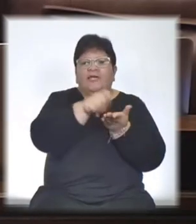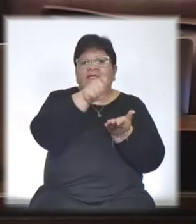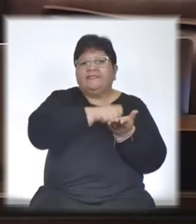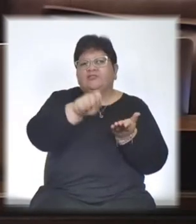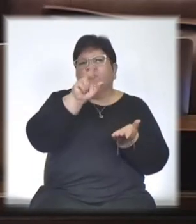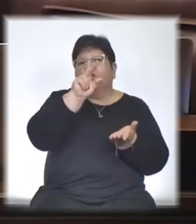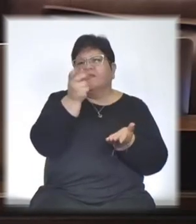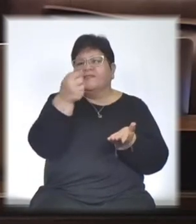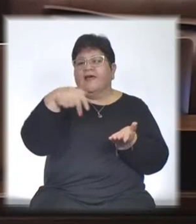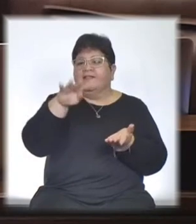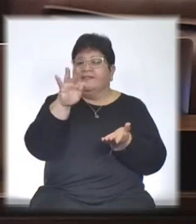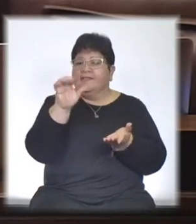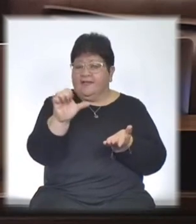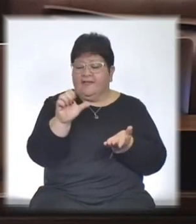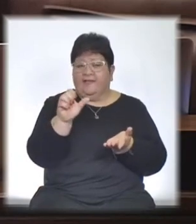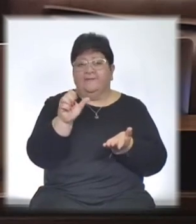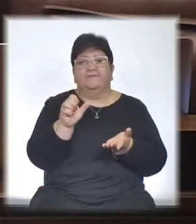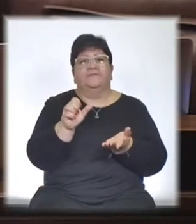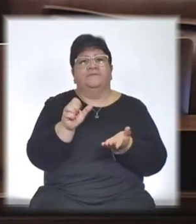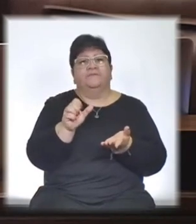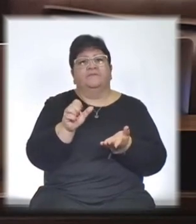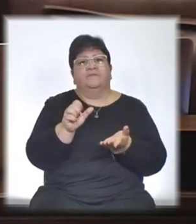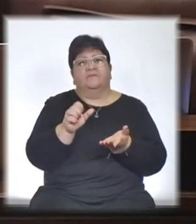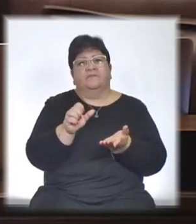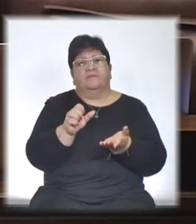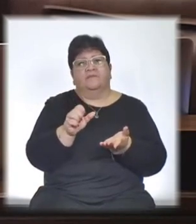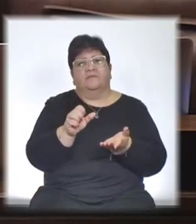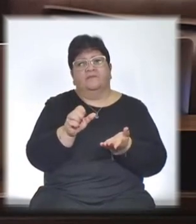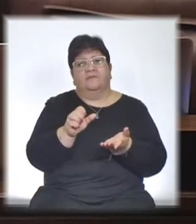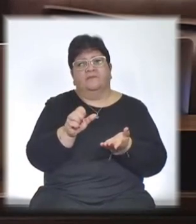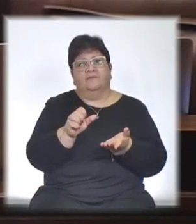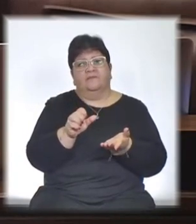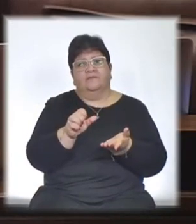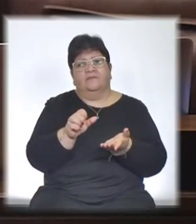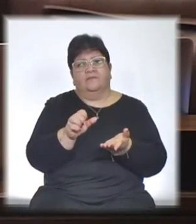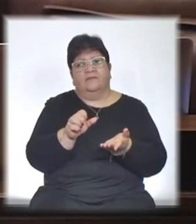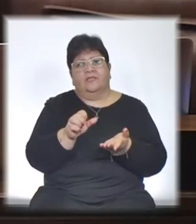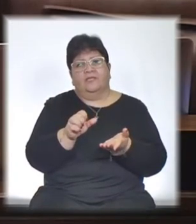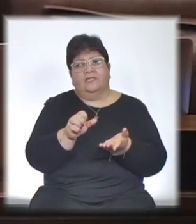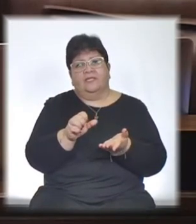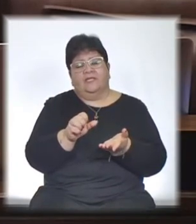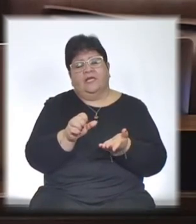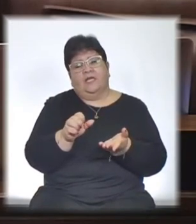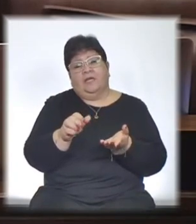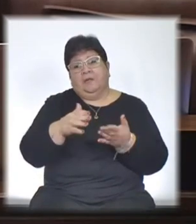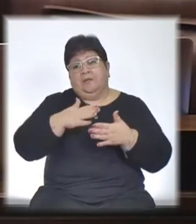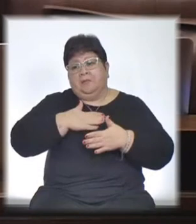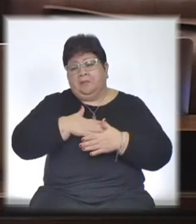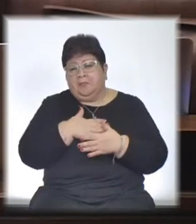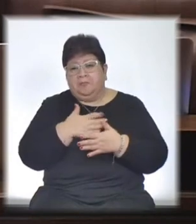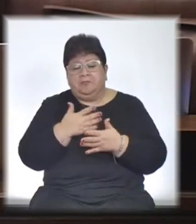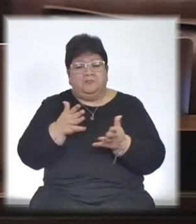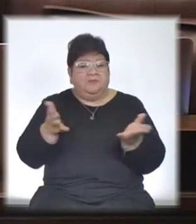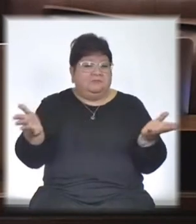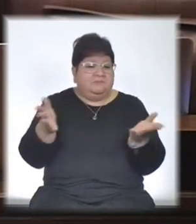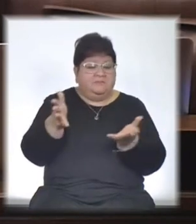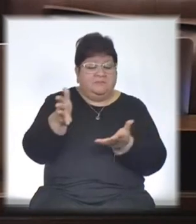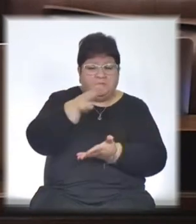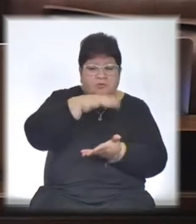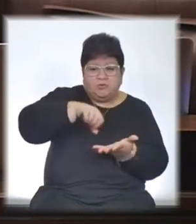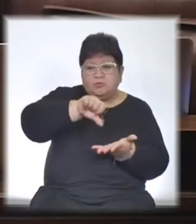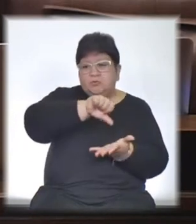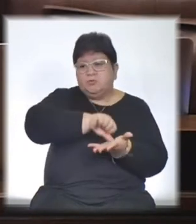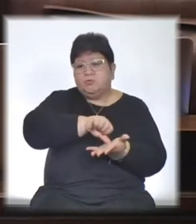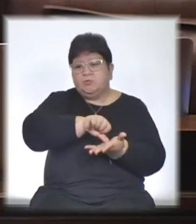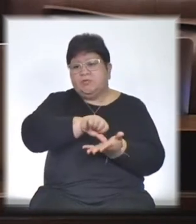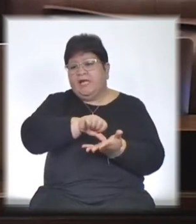decía: por mí se va a la ciudad, por mí se va a la ciudad doliente, por mí se va el